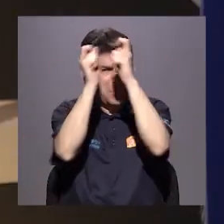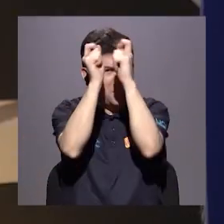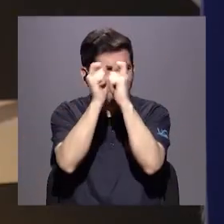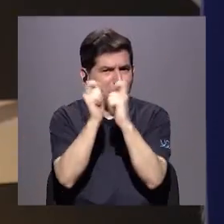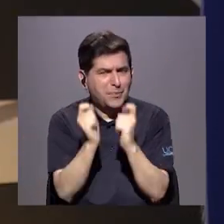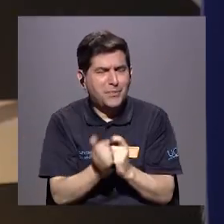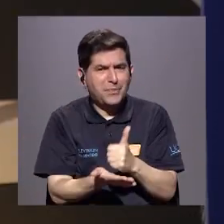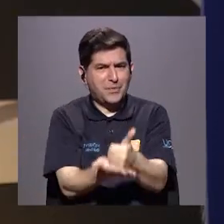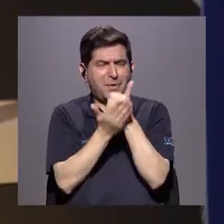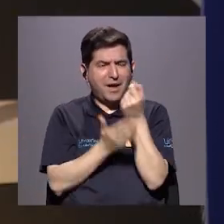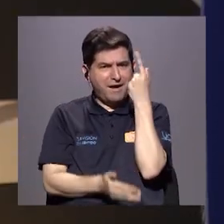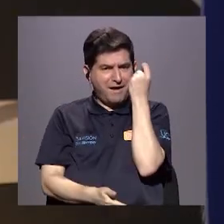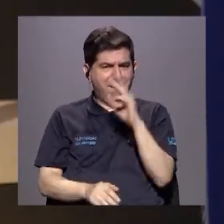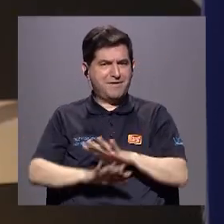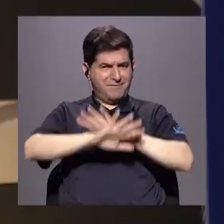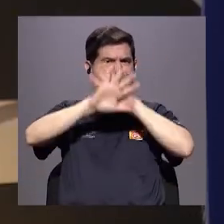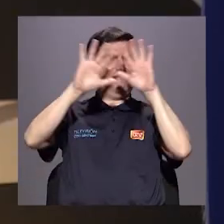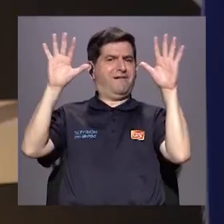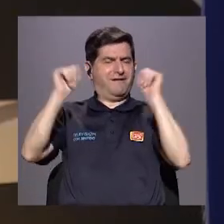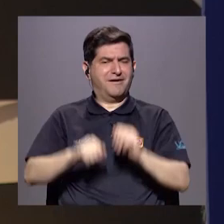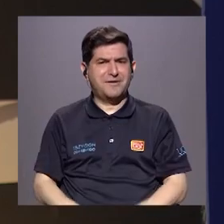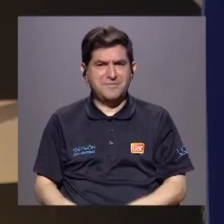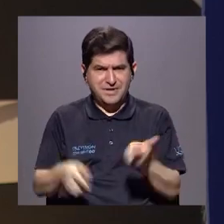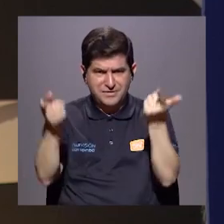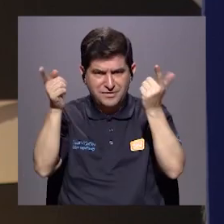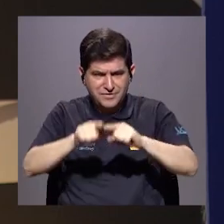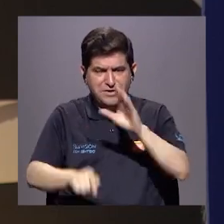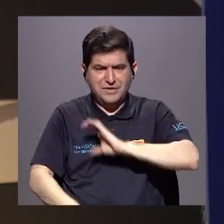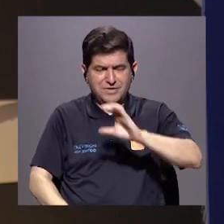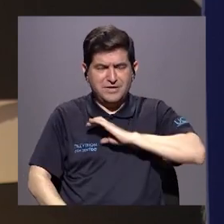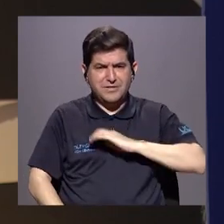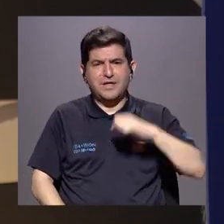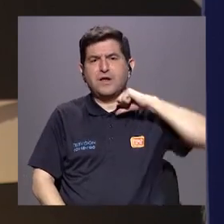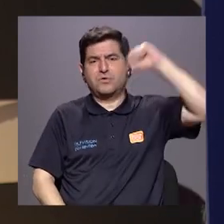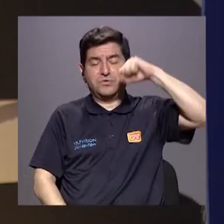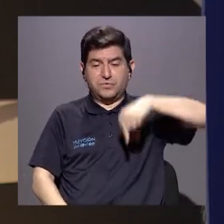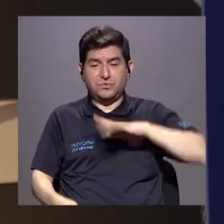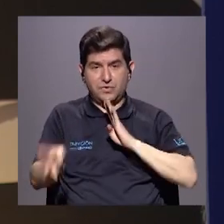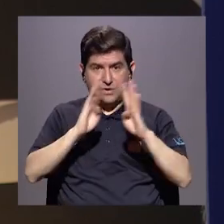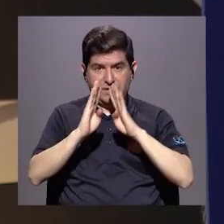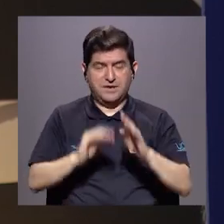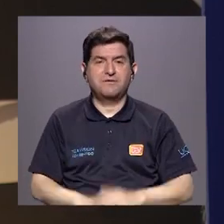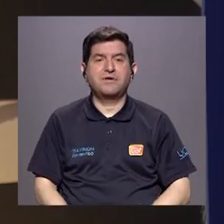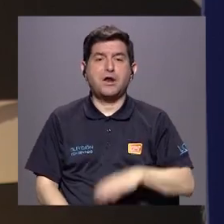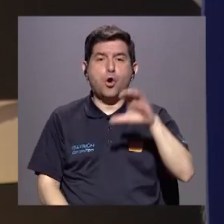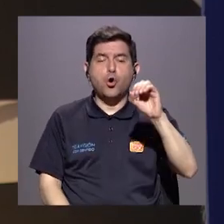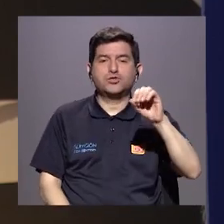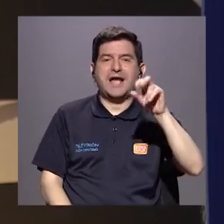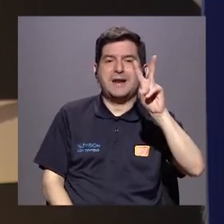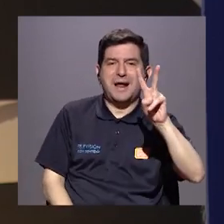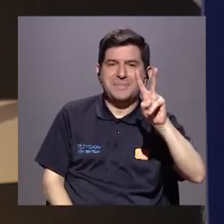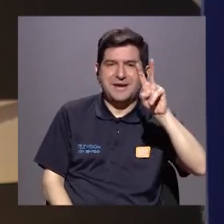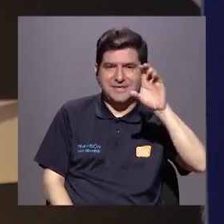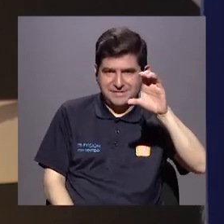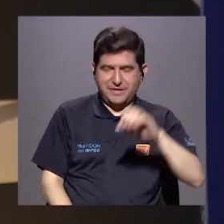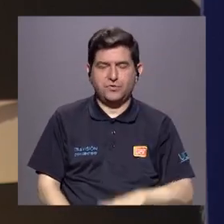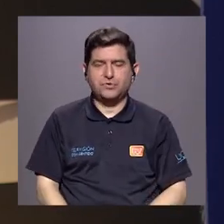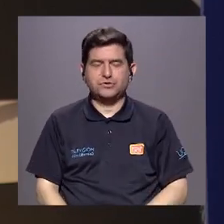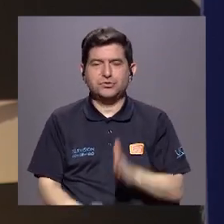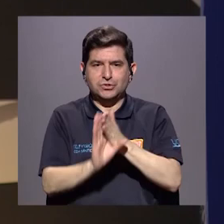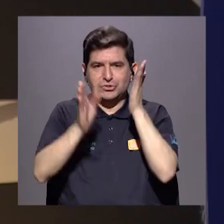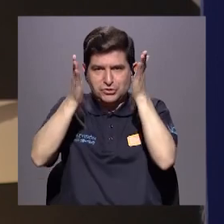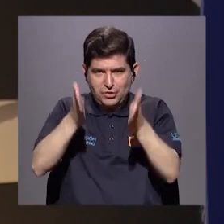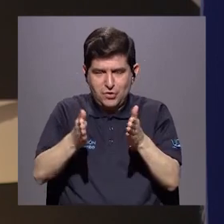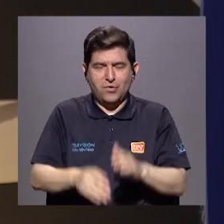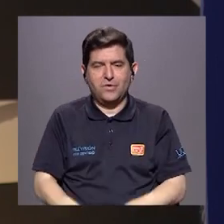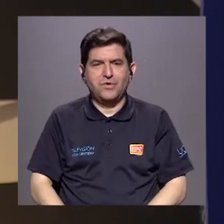detallada que nos ayuda a comprender un poco más ampliamente el fenómeno del comportamiento suicida estamos conversando con oscar valverde cerros y en el